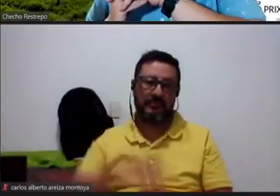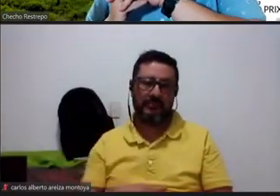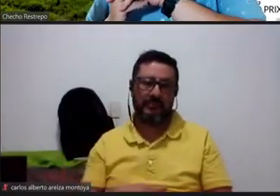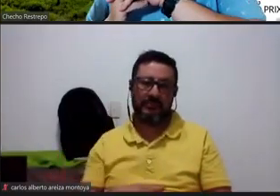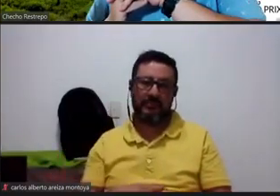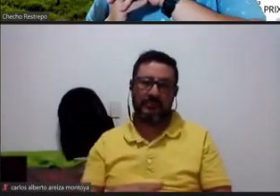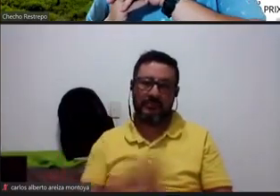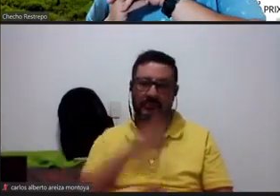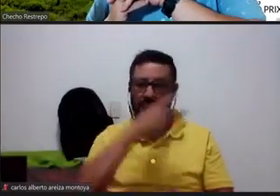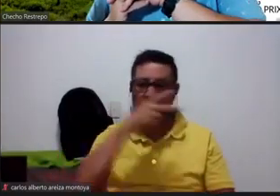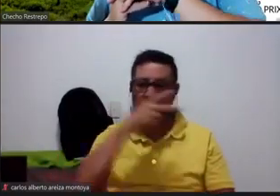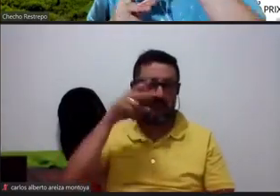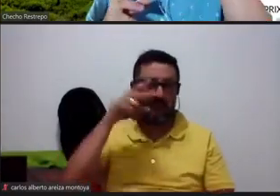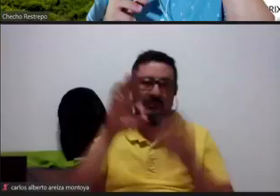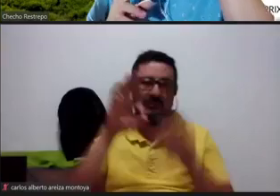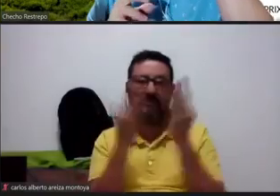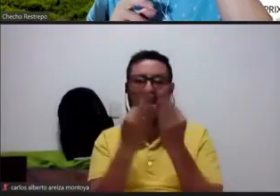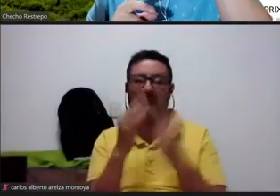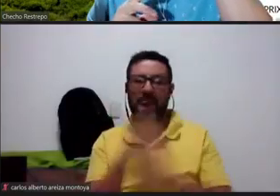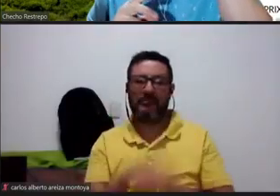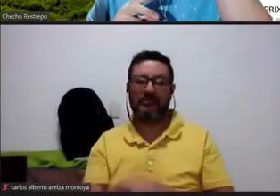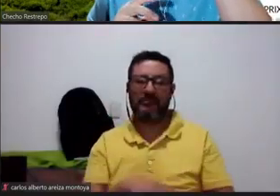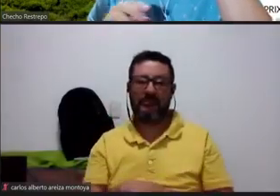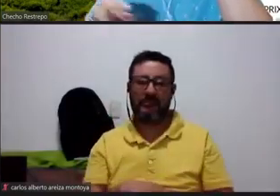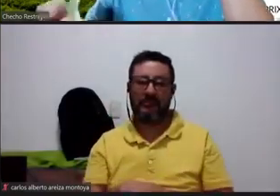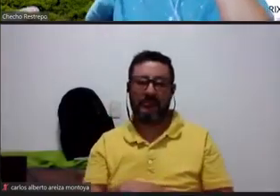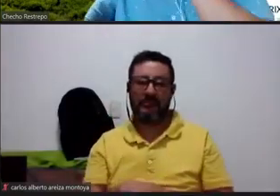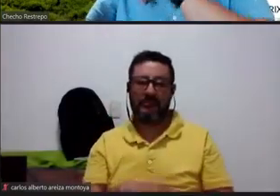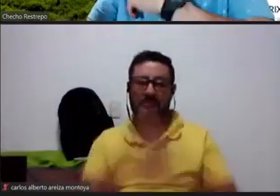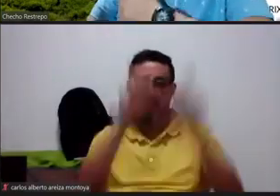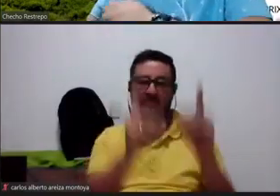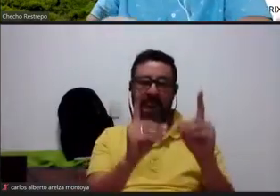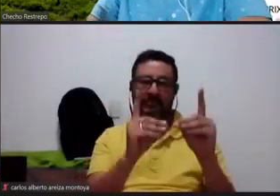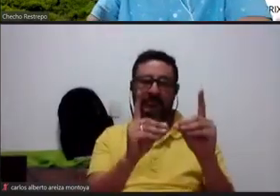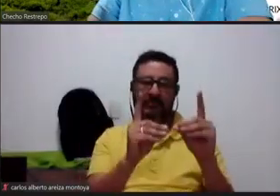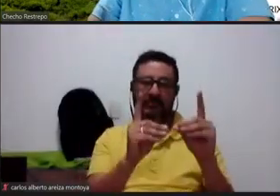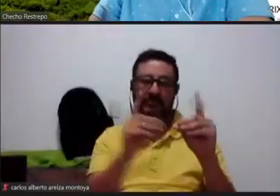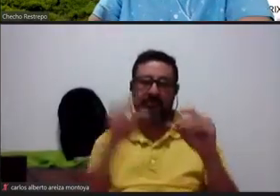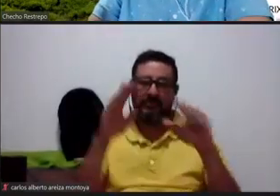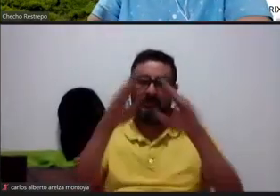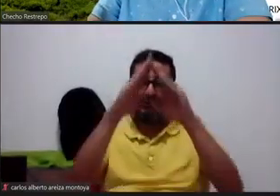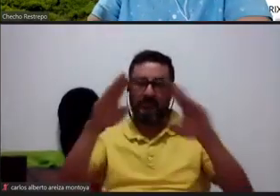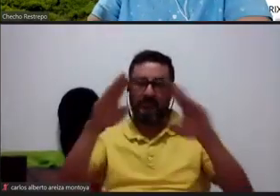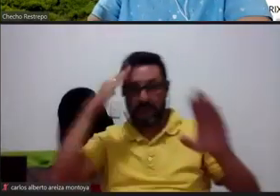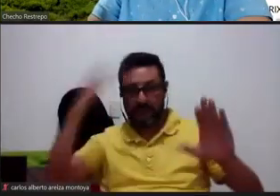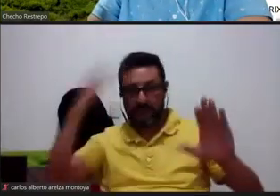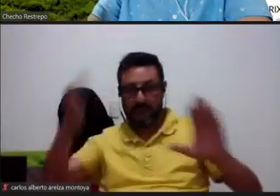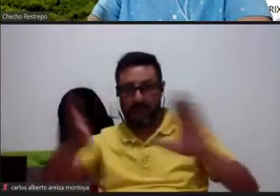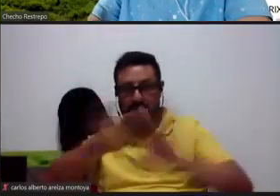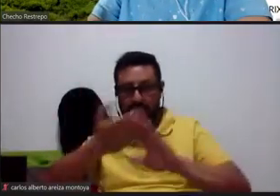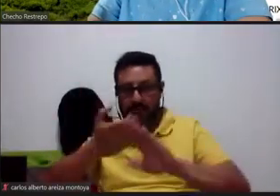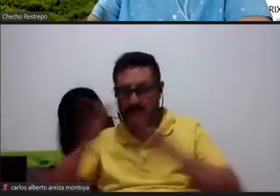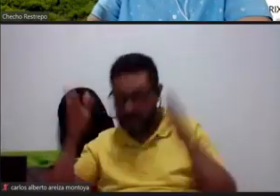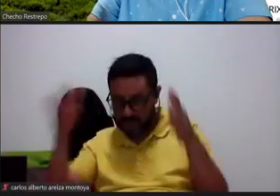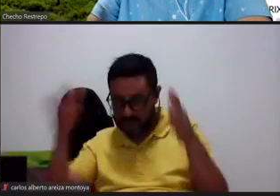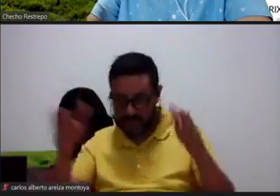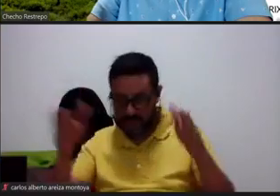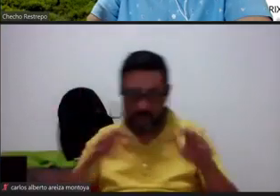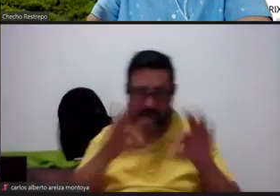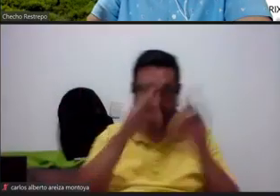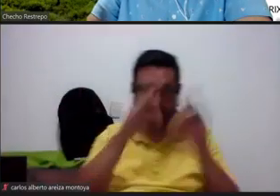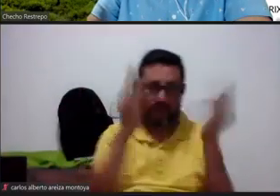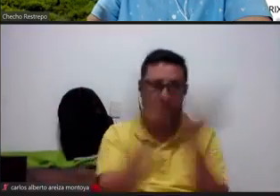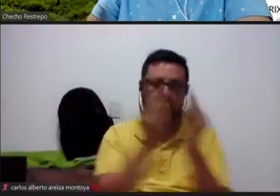amigos o con mi familia incluso. Yo decido o no pasar Navidad en otro país concentrado o con mi familia. Esas son